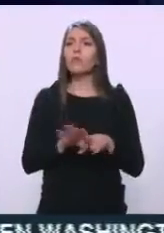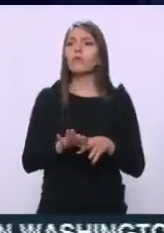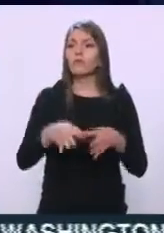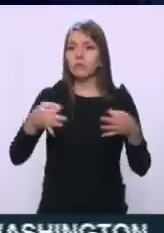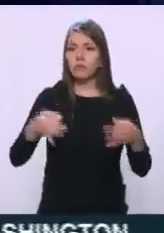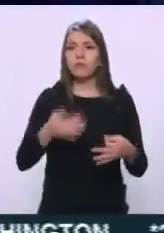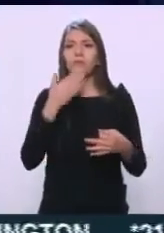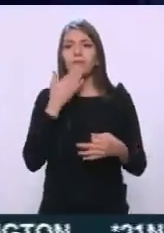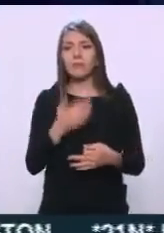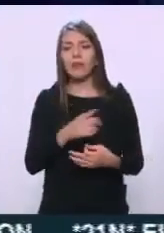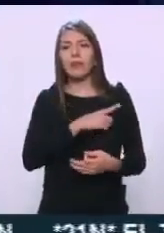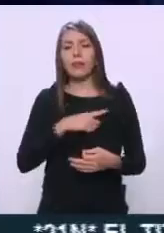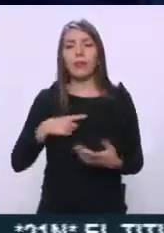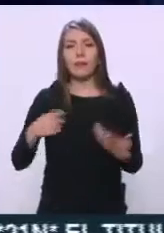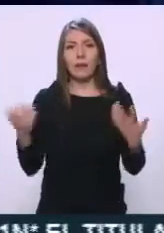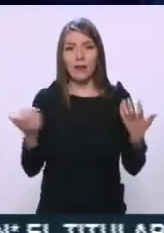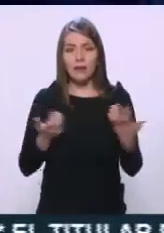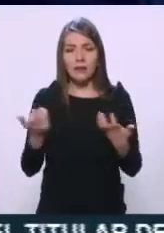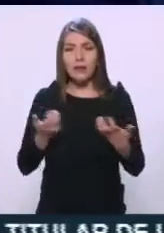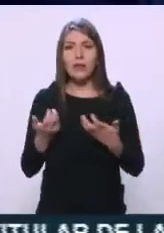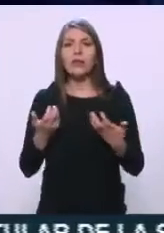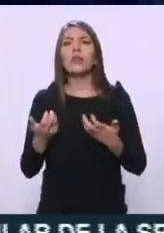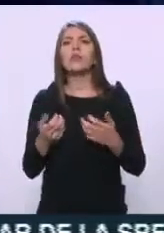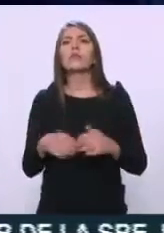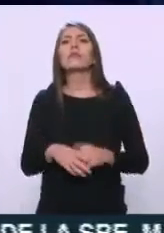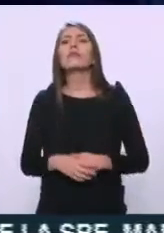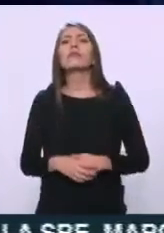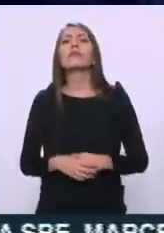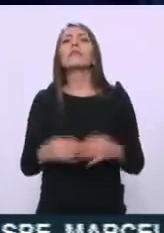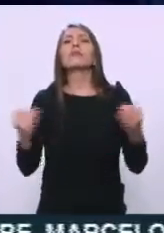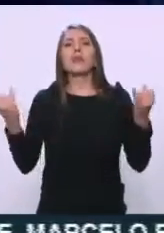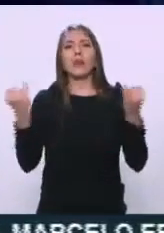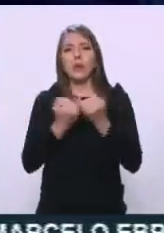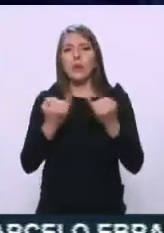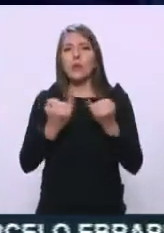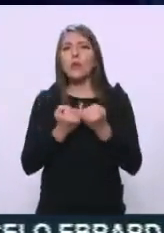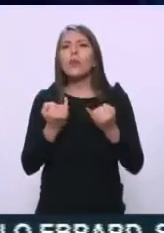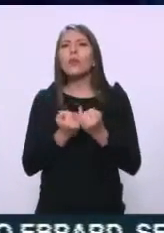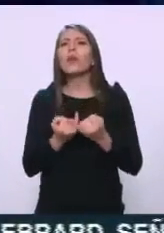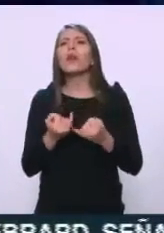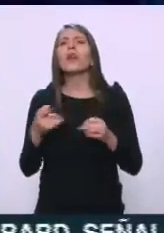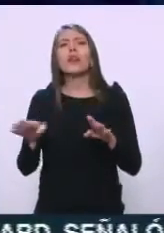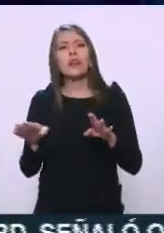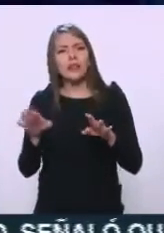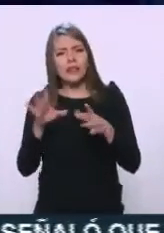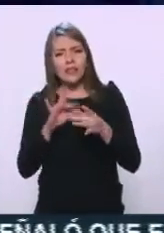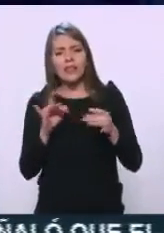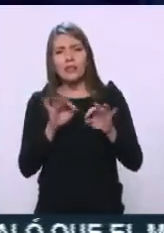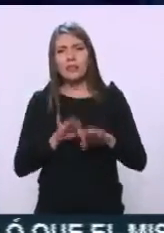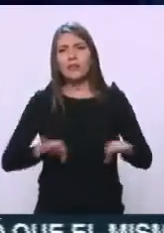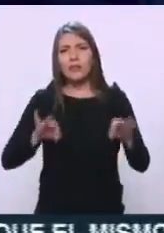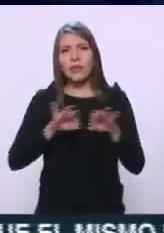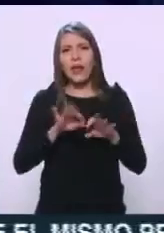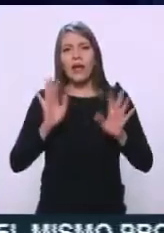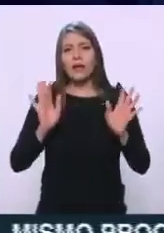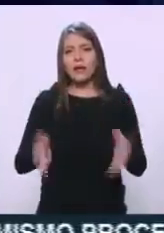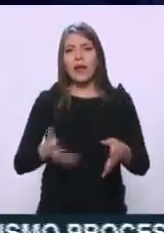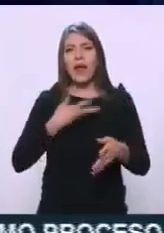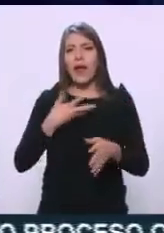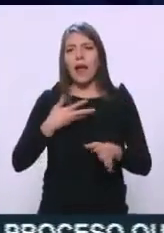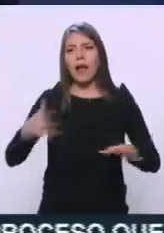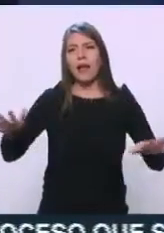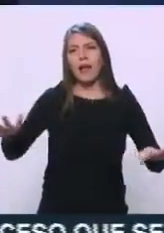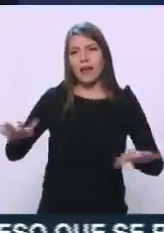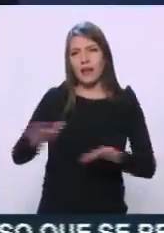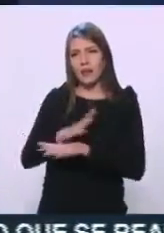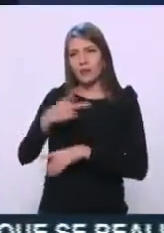principios y habla también de indicios muy importantes de que hay una transformación en la procuración